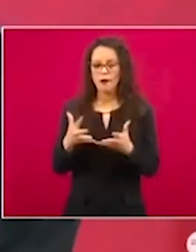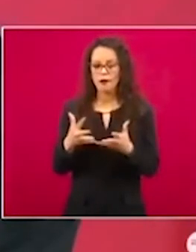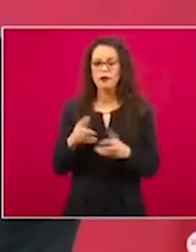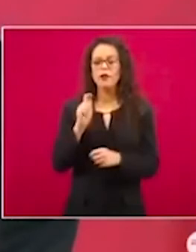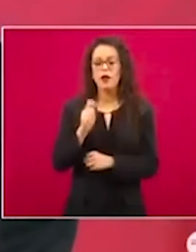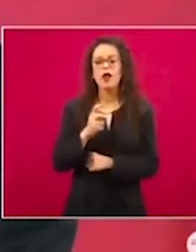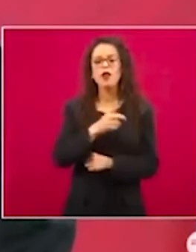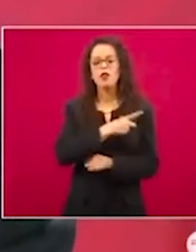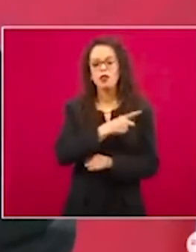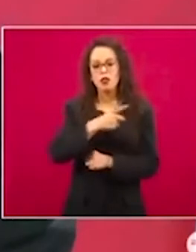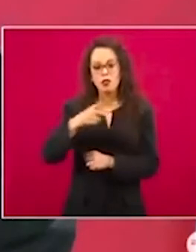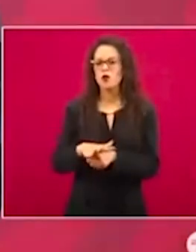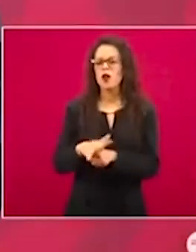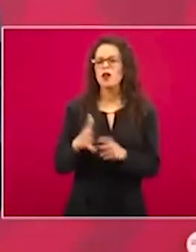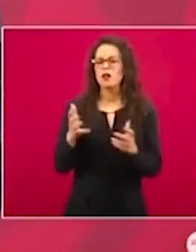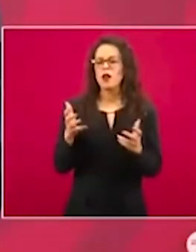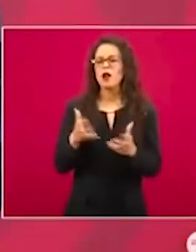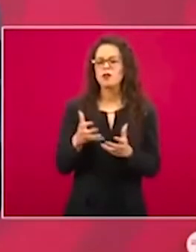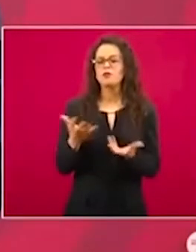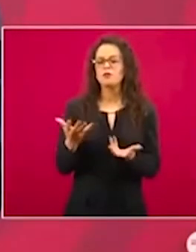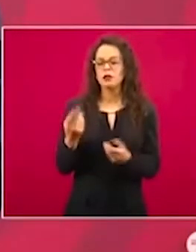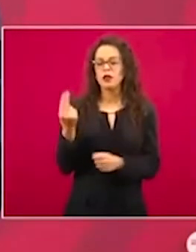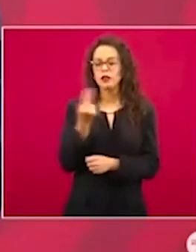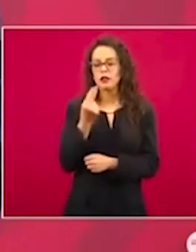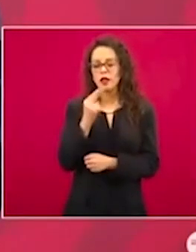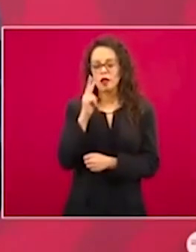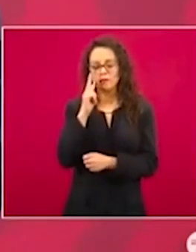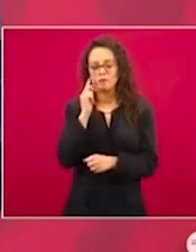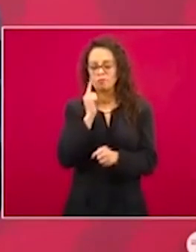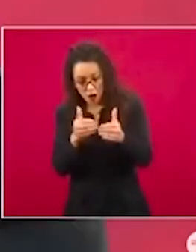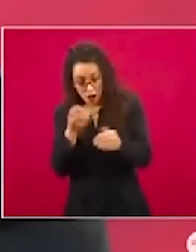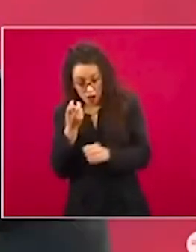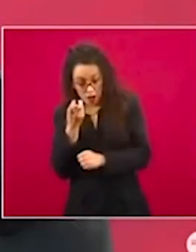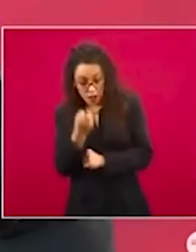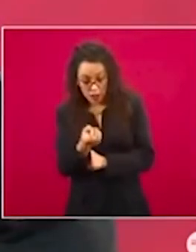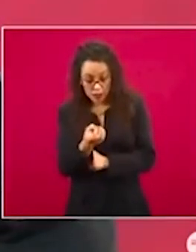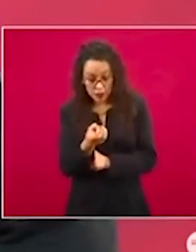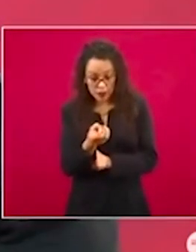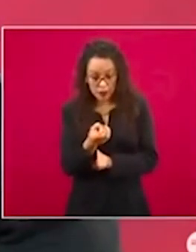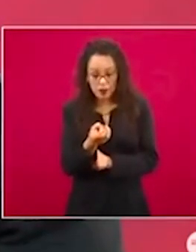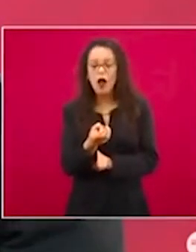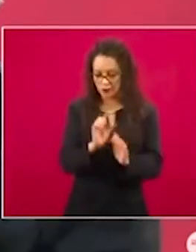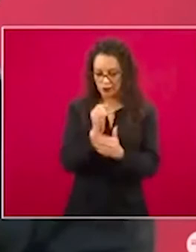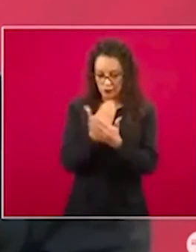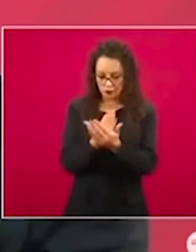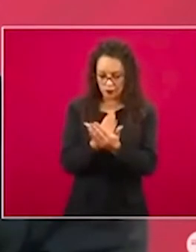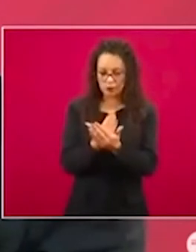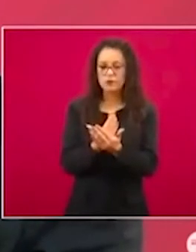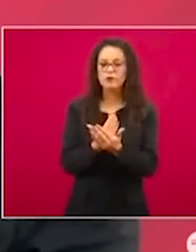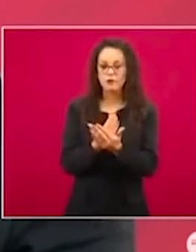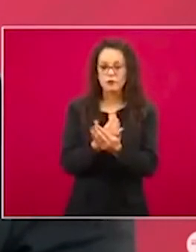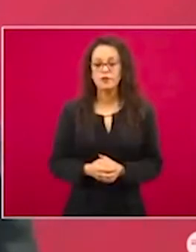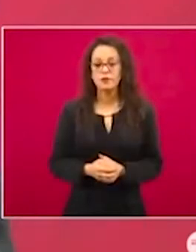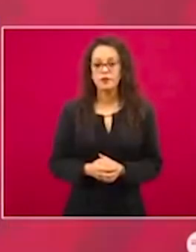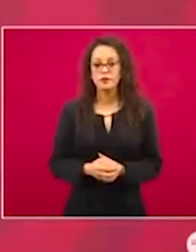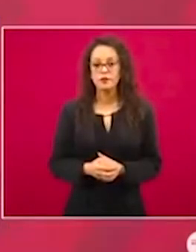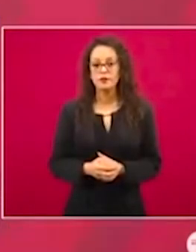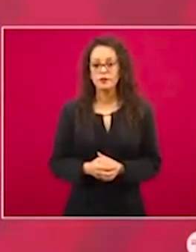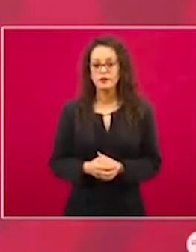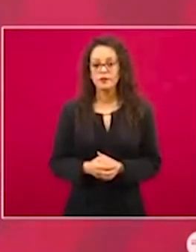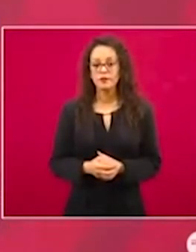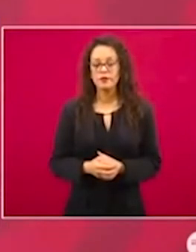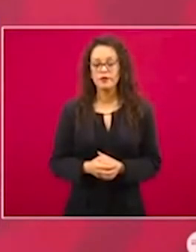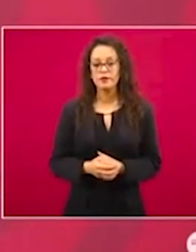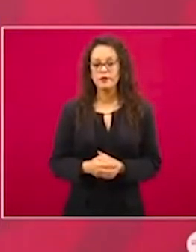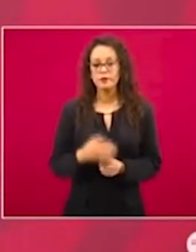focalizar bien el problema, encapsularlo, enfrentarlo, quitar